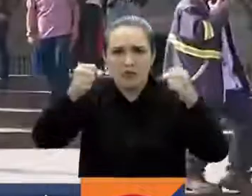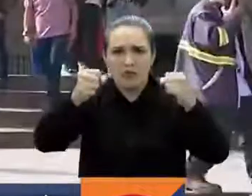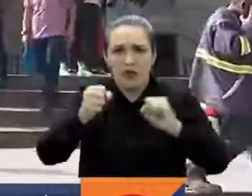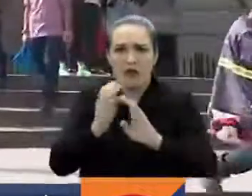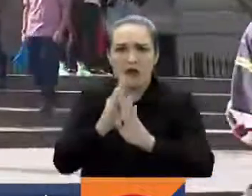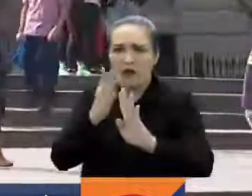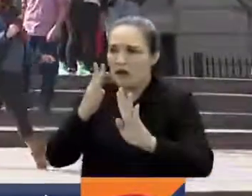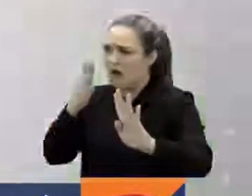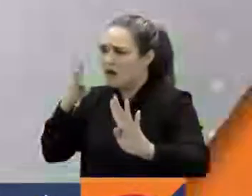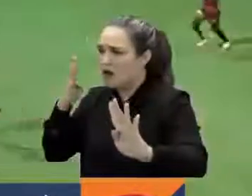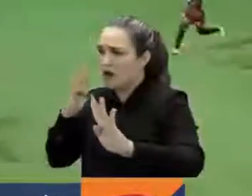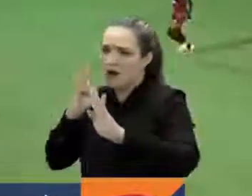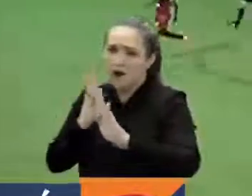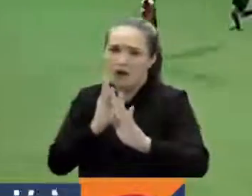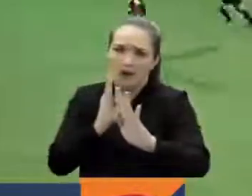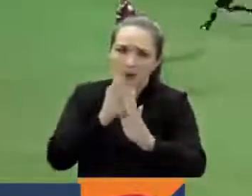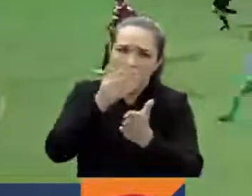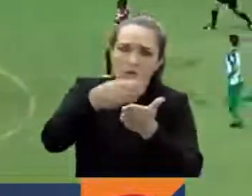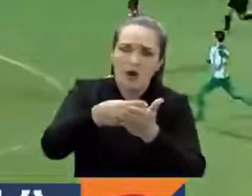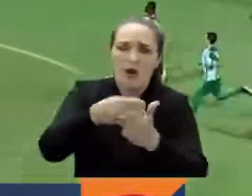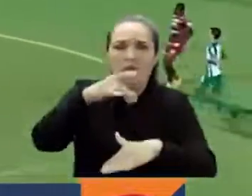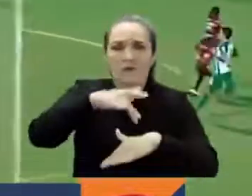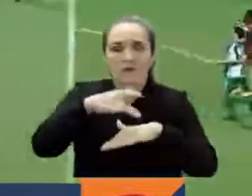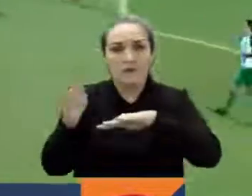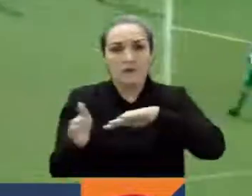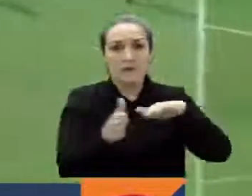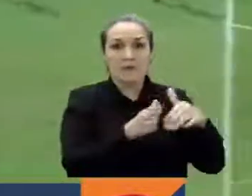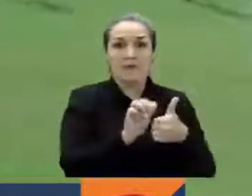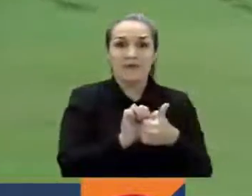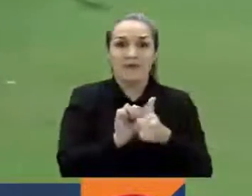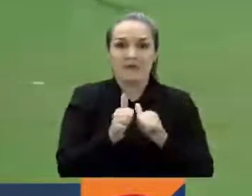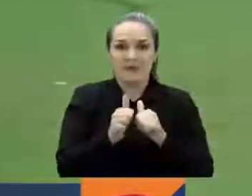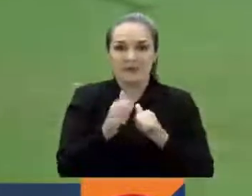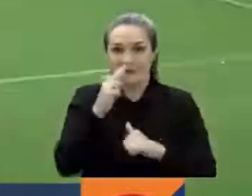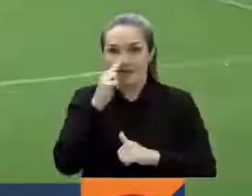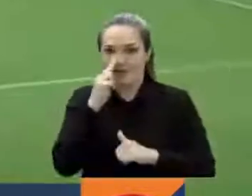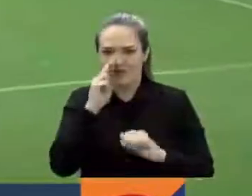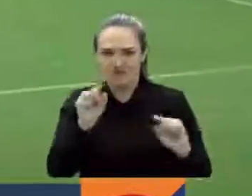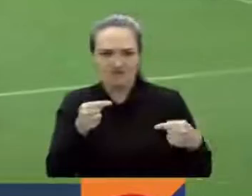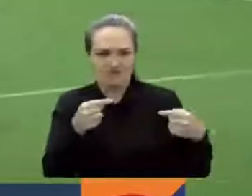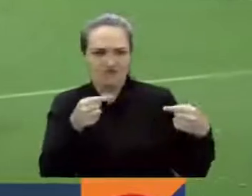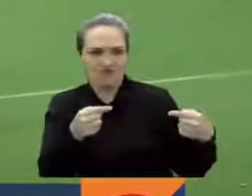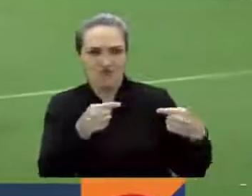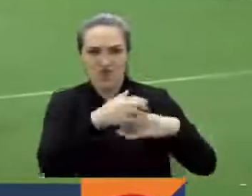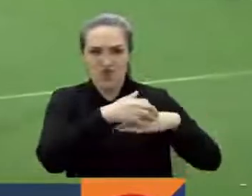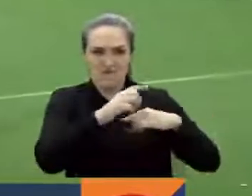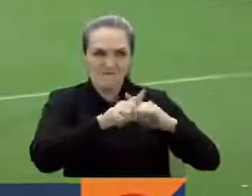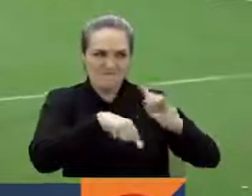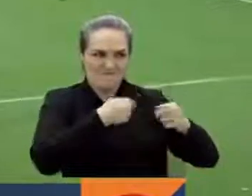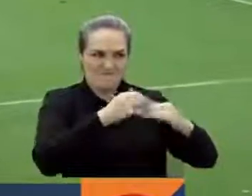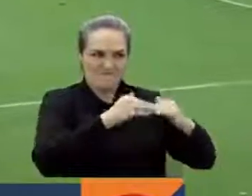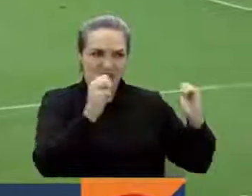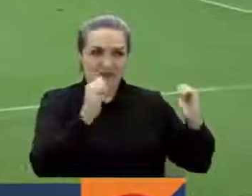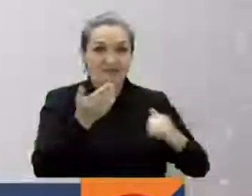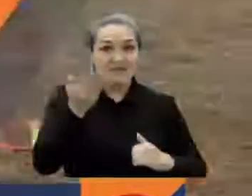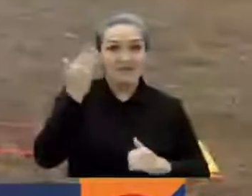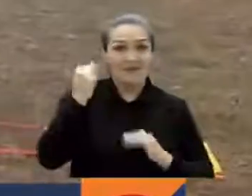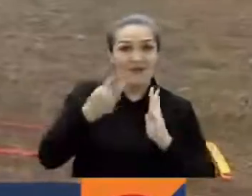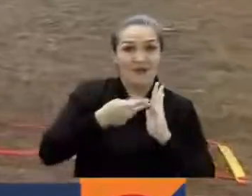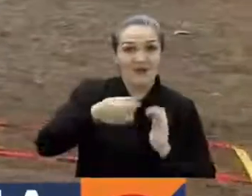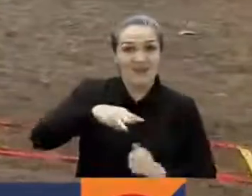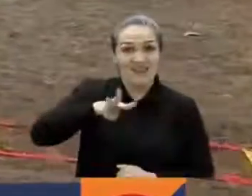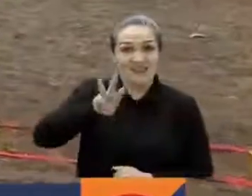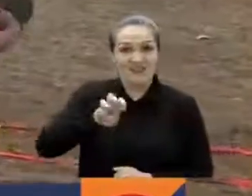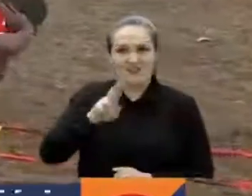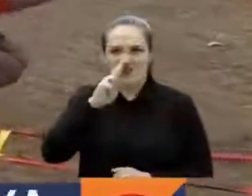cumplir con las obligaciones. En deportes, Nacional buscará la revancha ante el Tolima. Los verdes perdieron el título en el 2018.